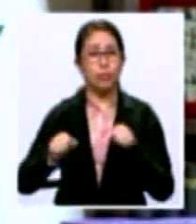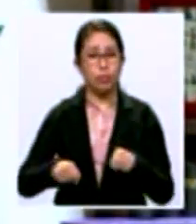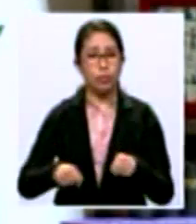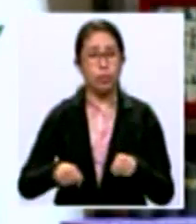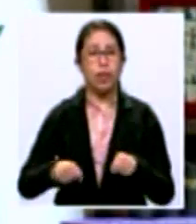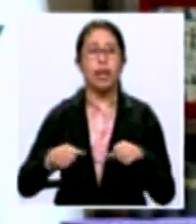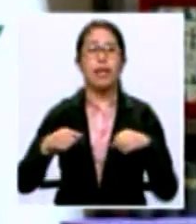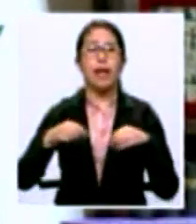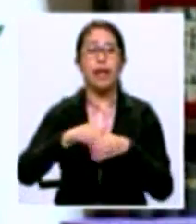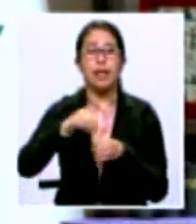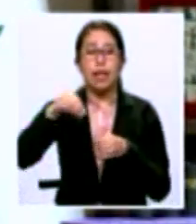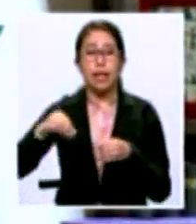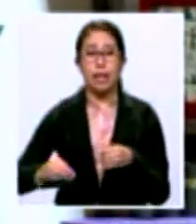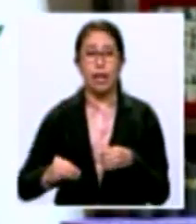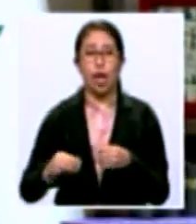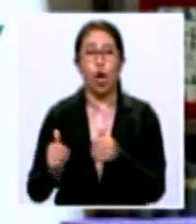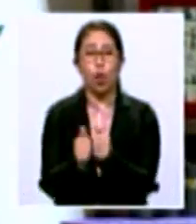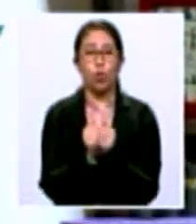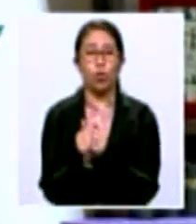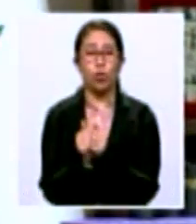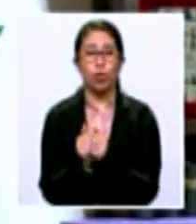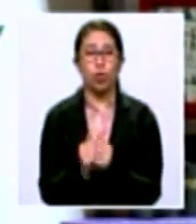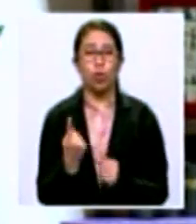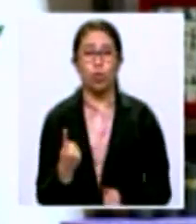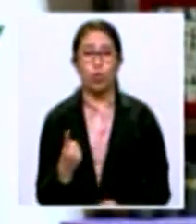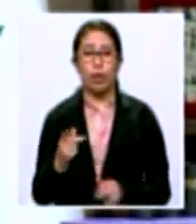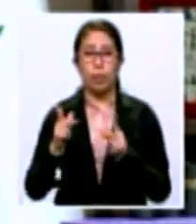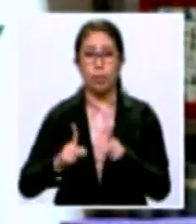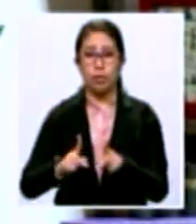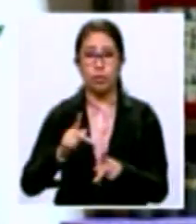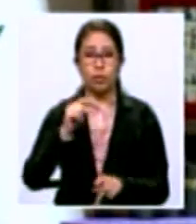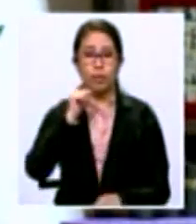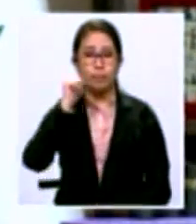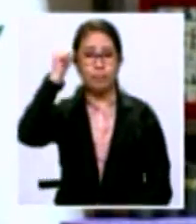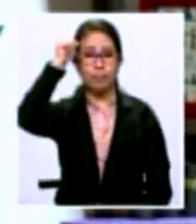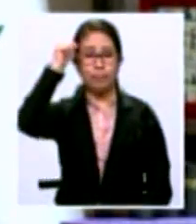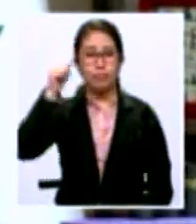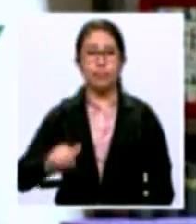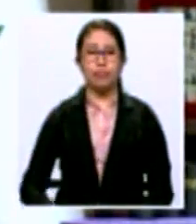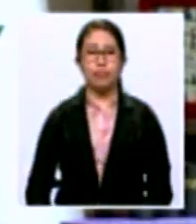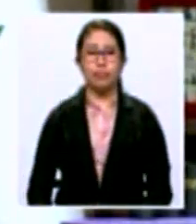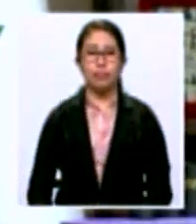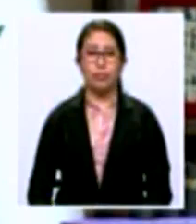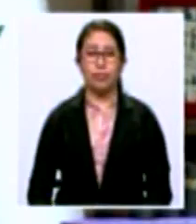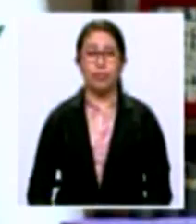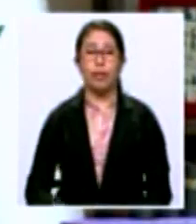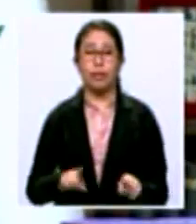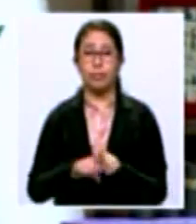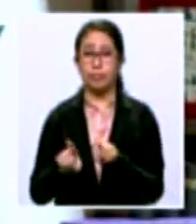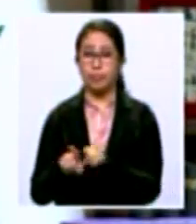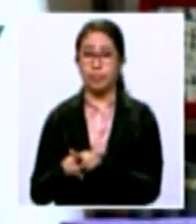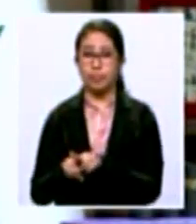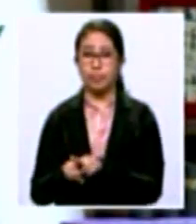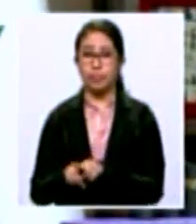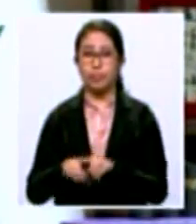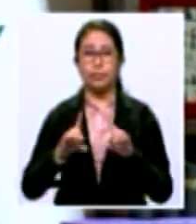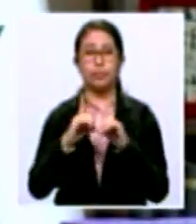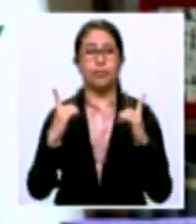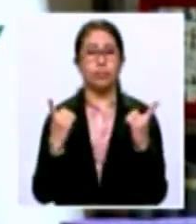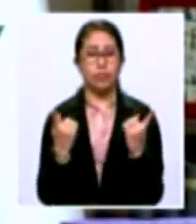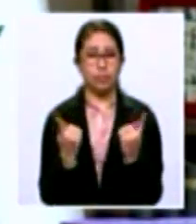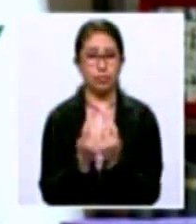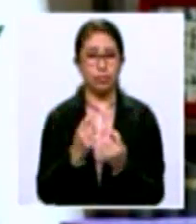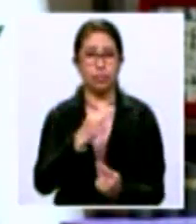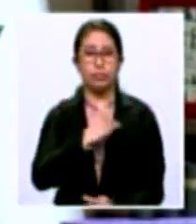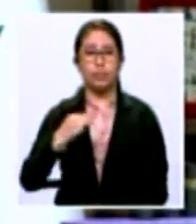salir acompañados de un adulto a cargo y en los horarios establecidos. Por otro lado, en los departamentos